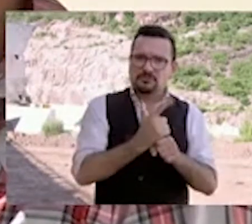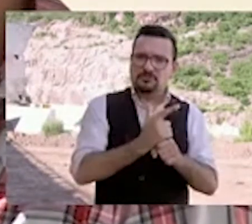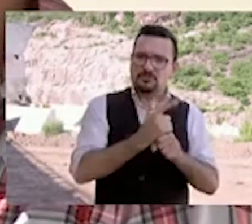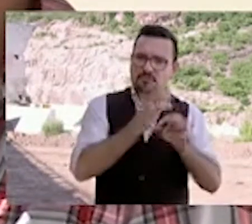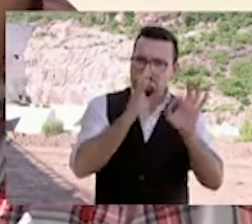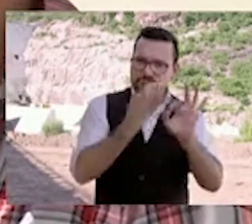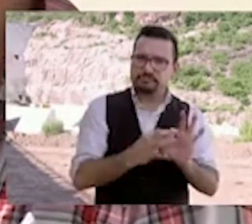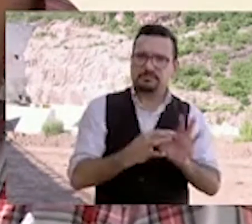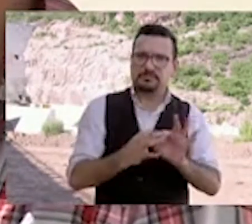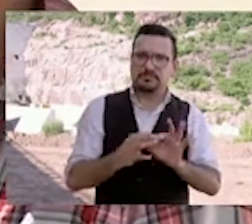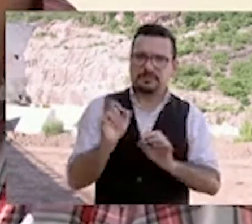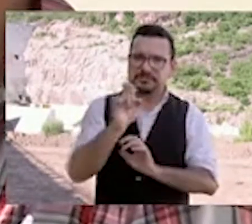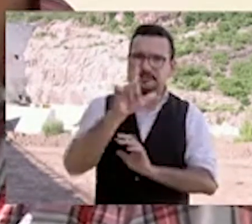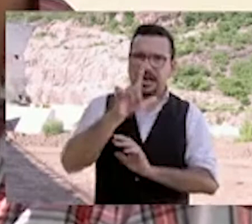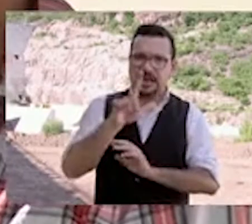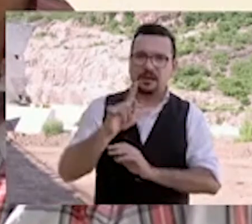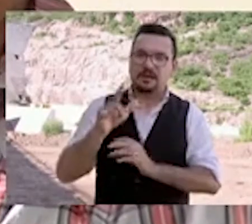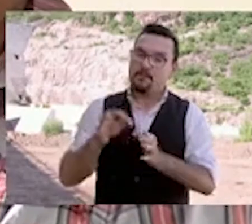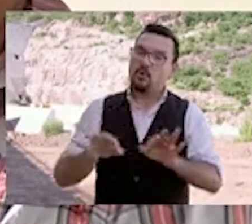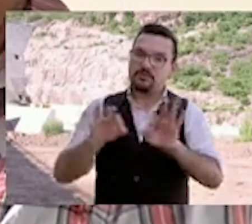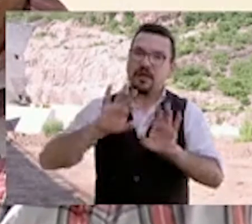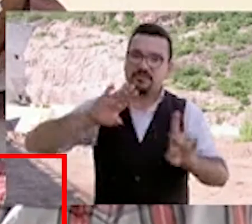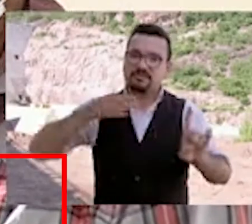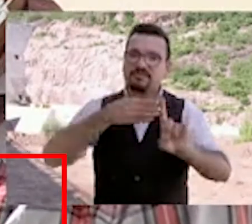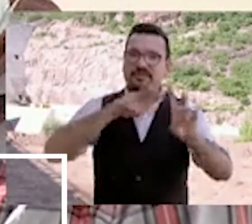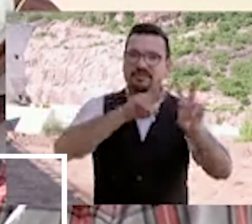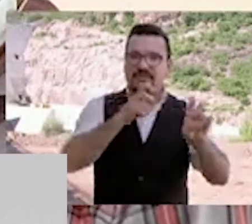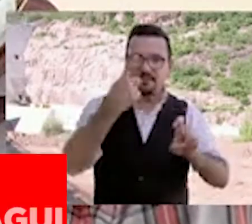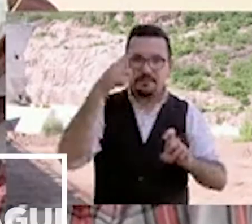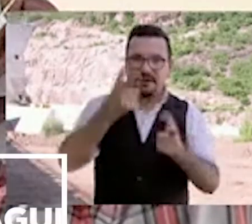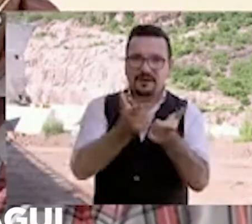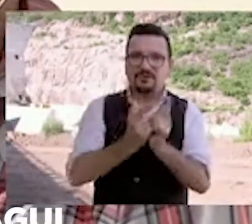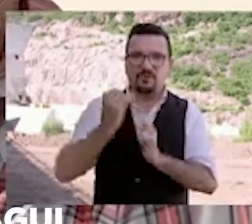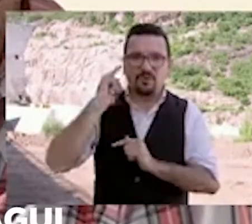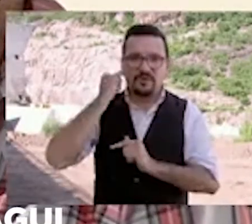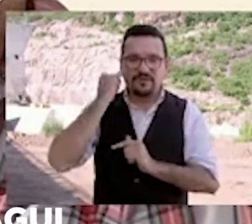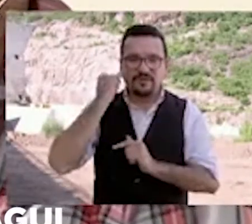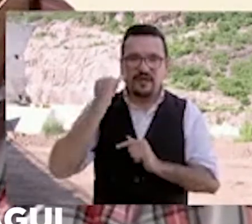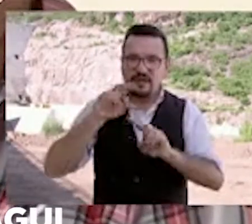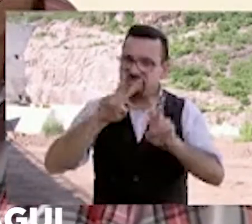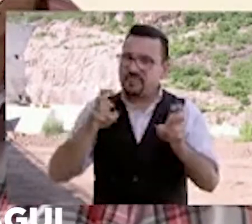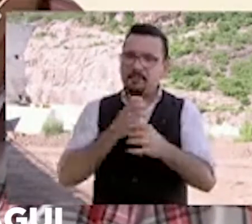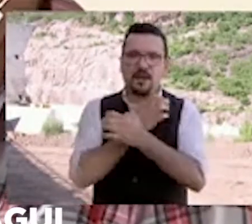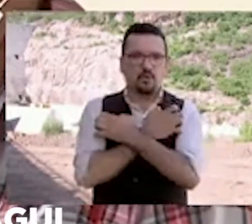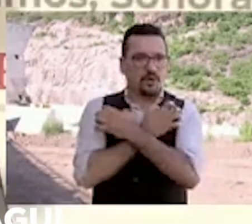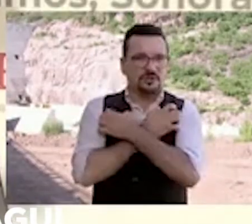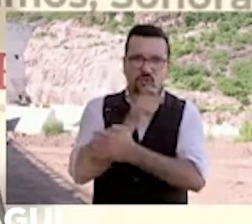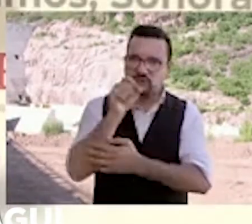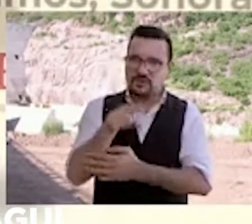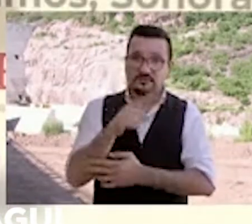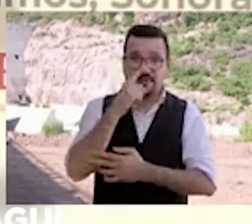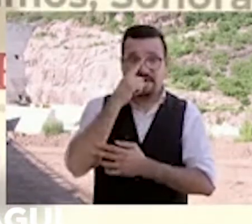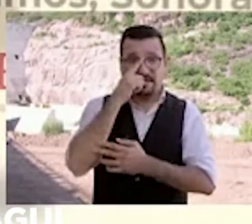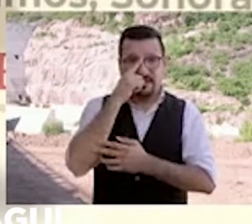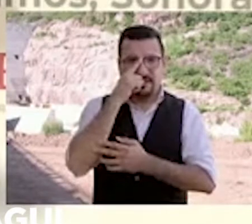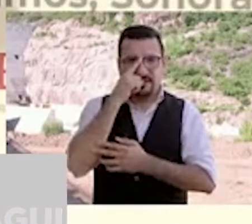muy importante para la tribu. Y pues en el tema de educación también sí hemos tenido un